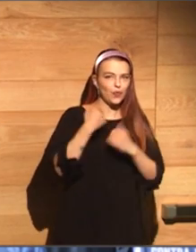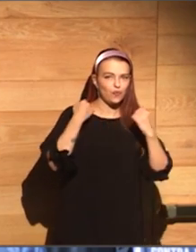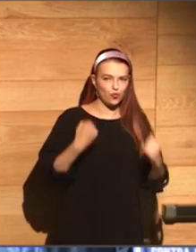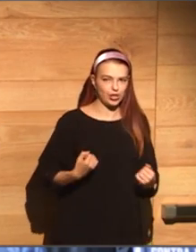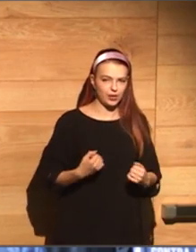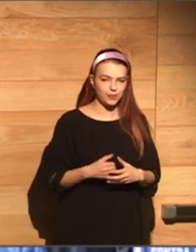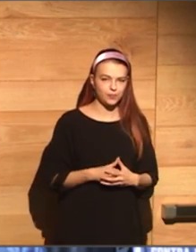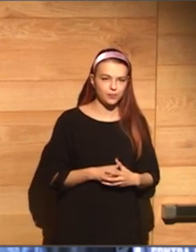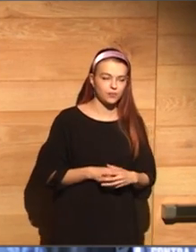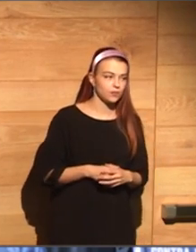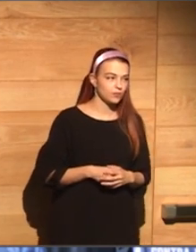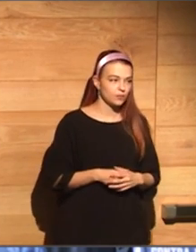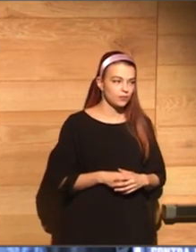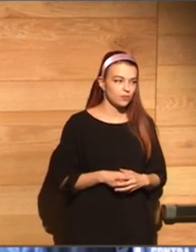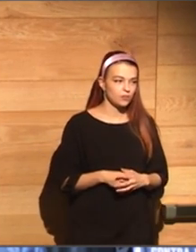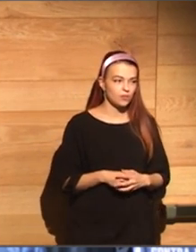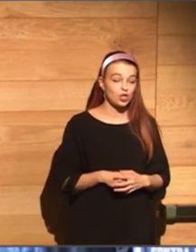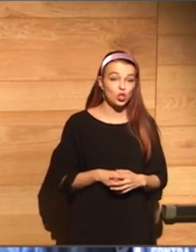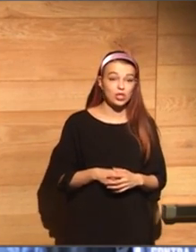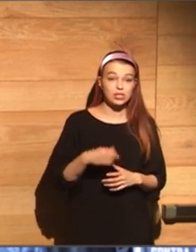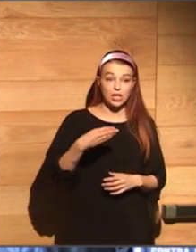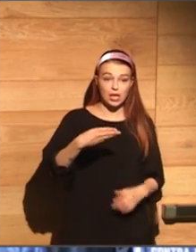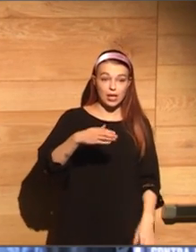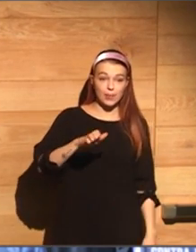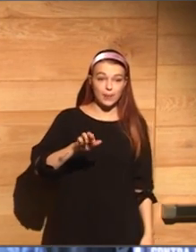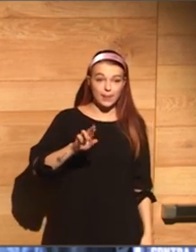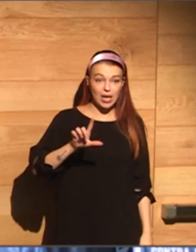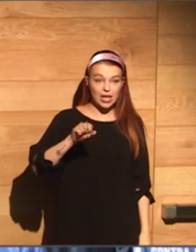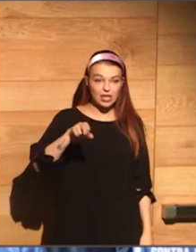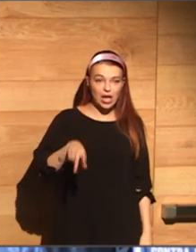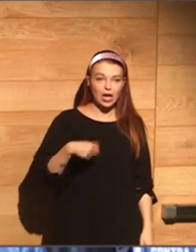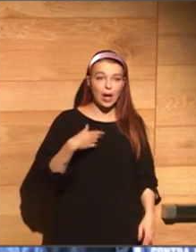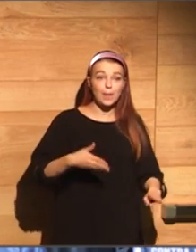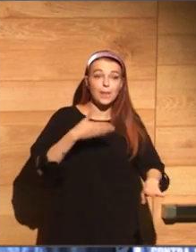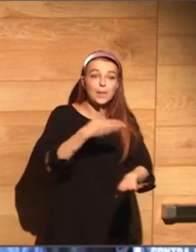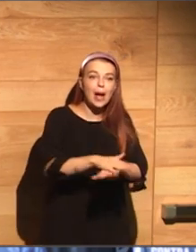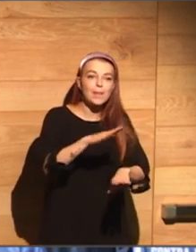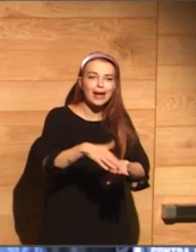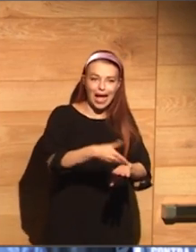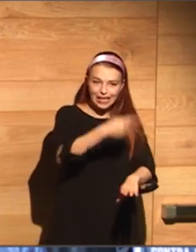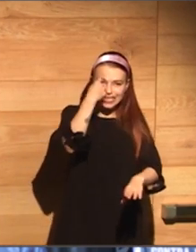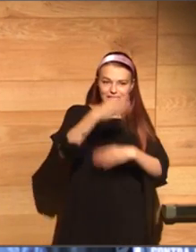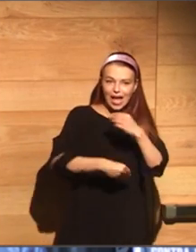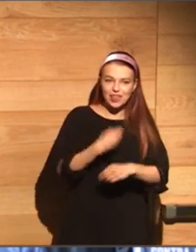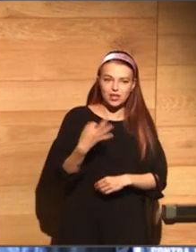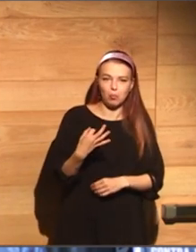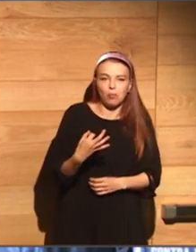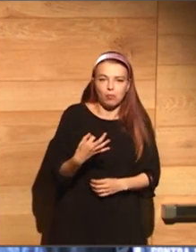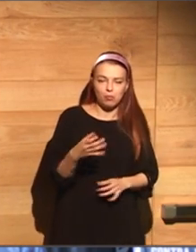y efectivamente sucedía eso, porque además Berlanga no llegaba al set sabiendo lo que iba a hacer. Además, ya hablamos un poquito de esto el otro día,